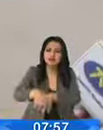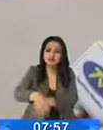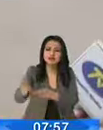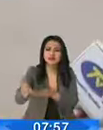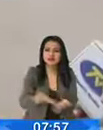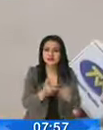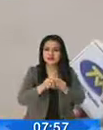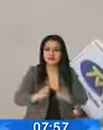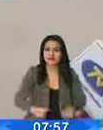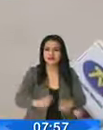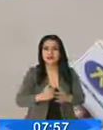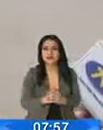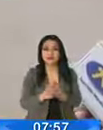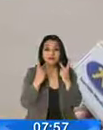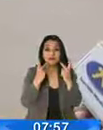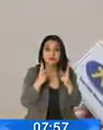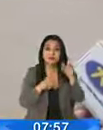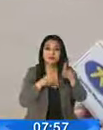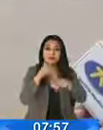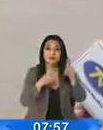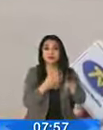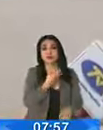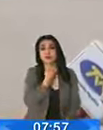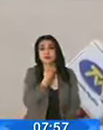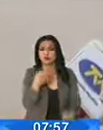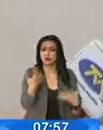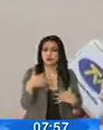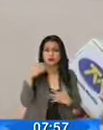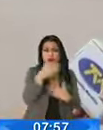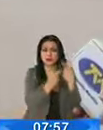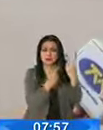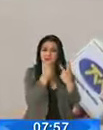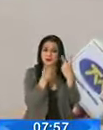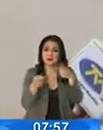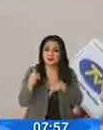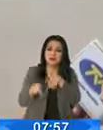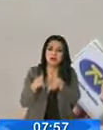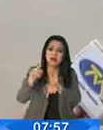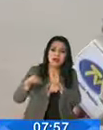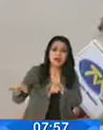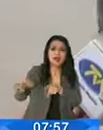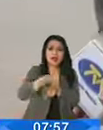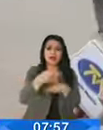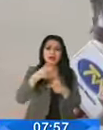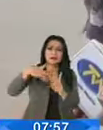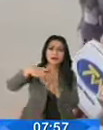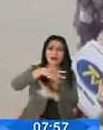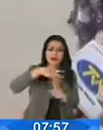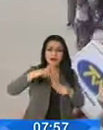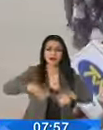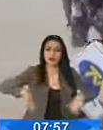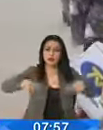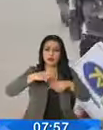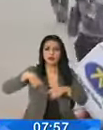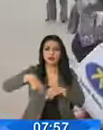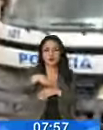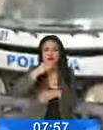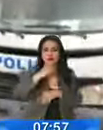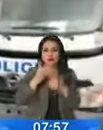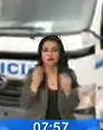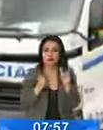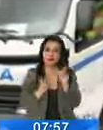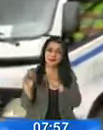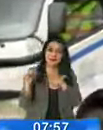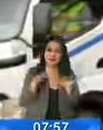Podemos visualizar la playa del Murciélago, está siendo muy visitada, asimismo nuestras playas rurales y los parques y los lugares turísticos de Manta. Cámaras